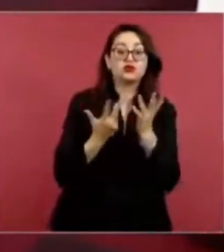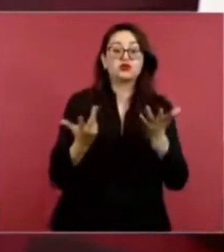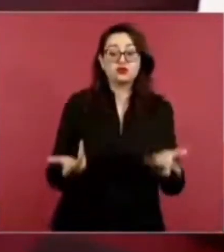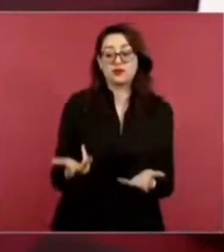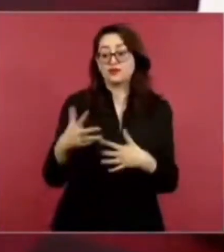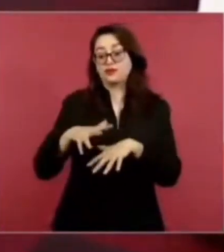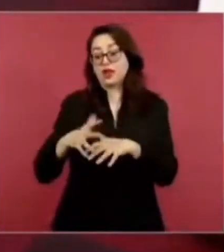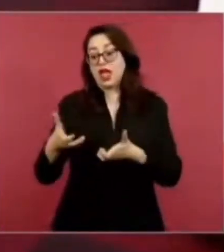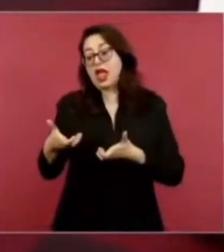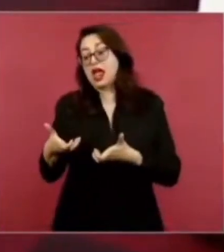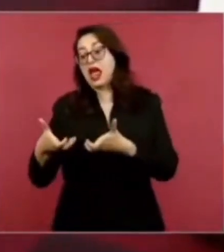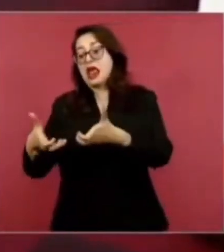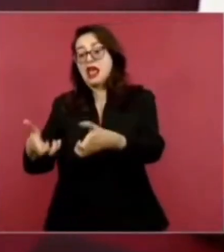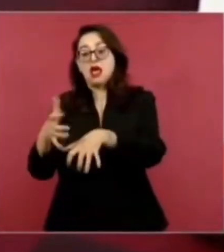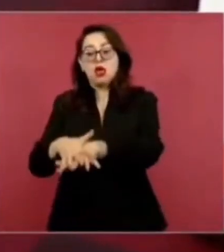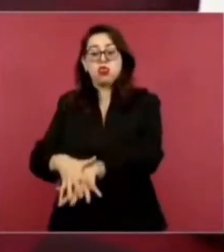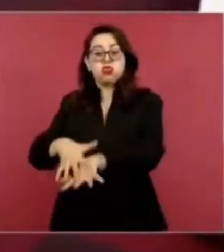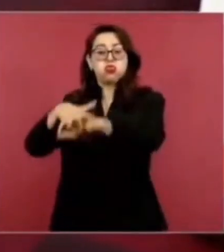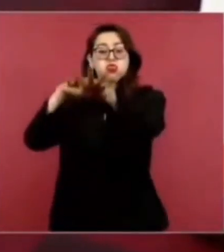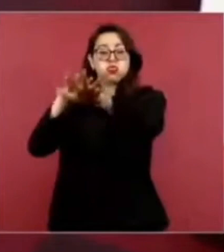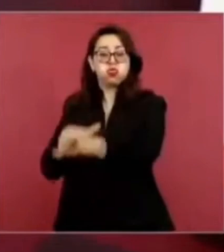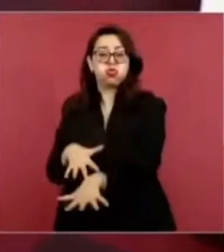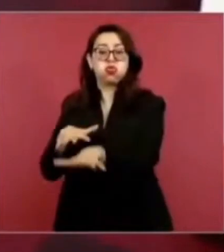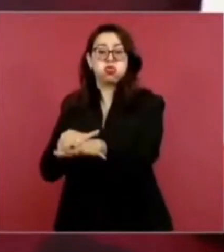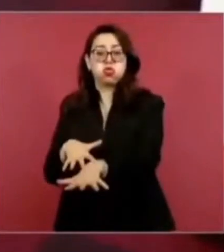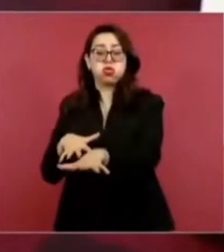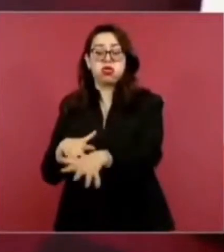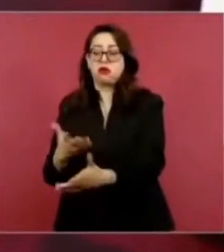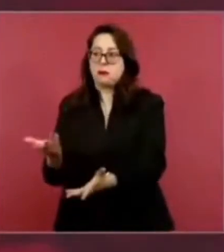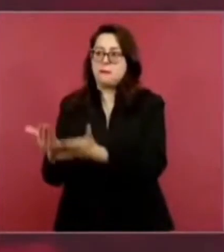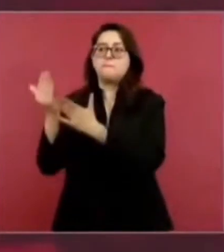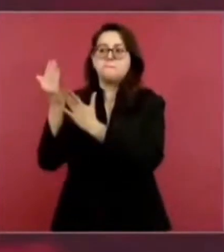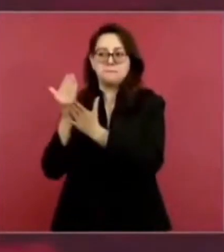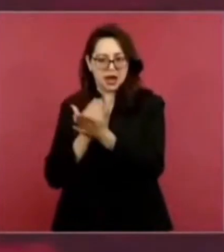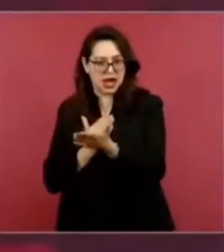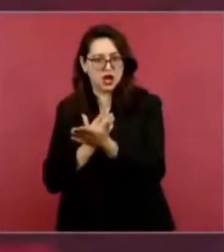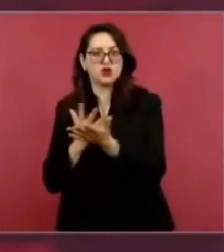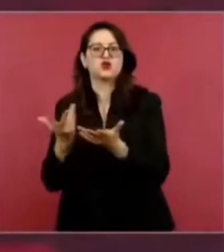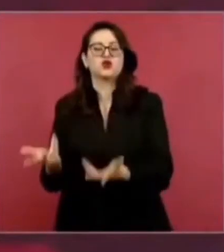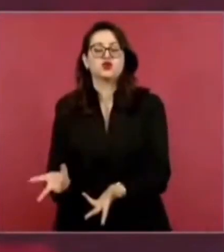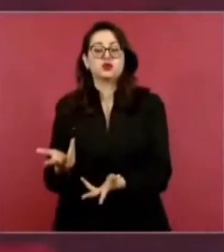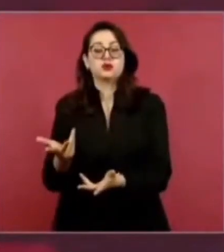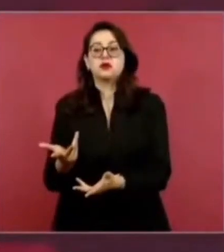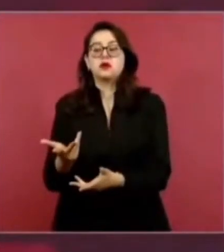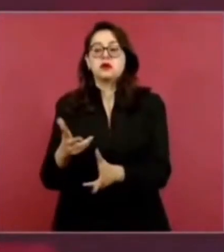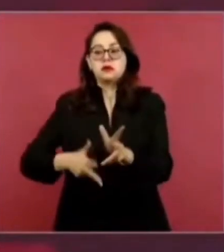es un transporte cómodo barato